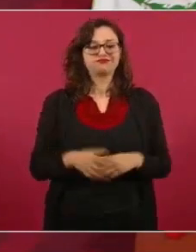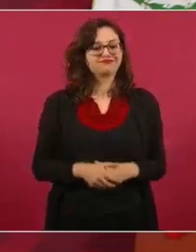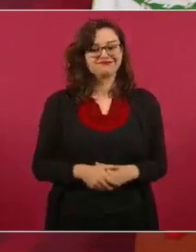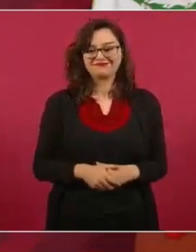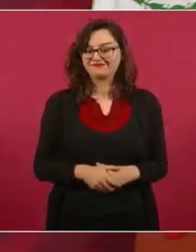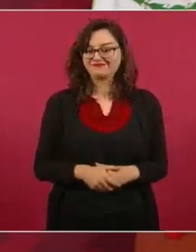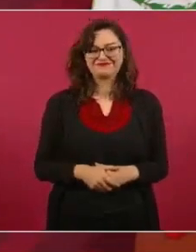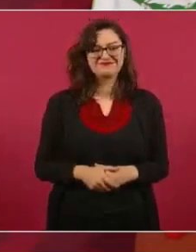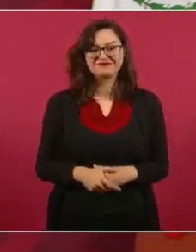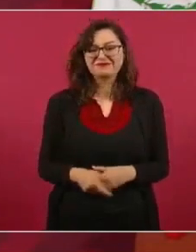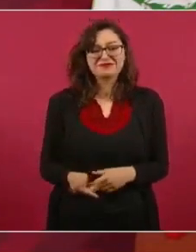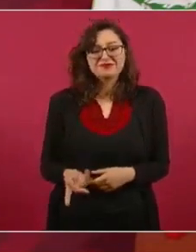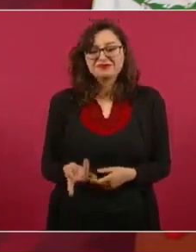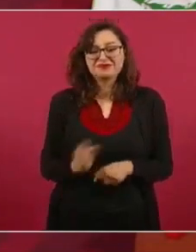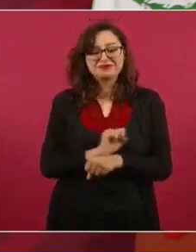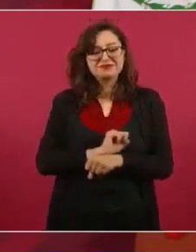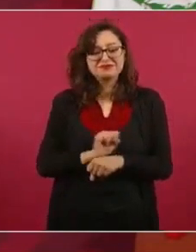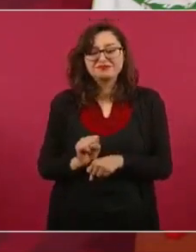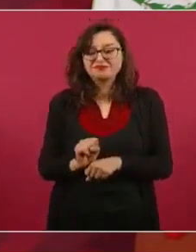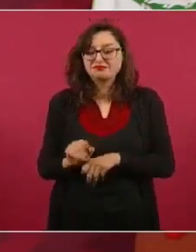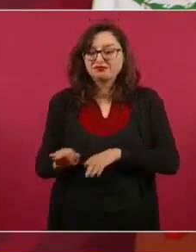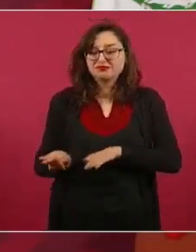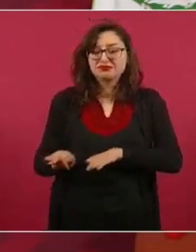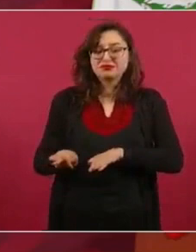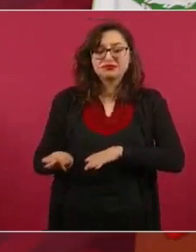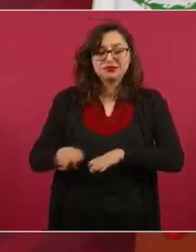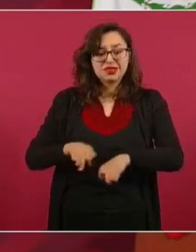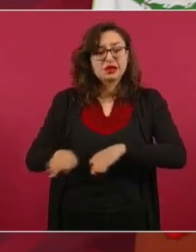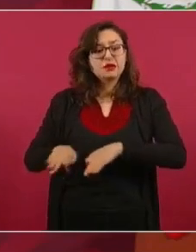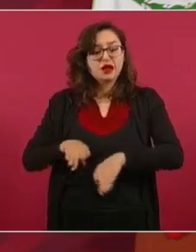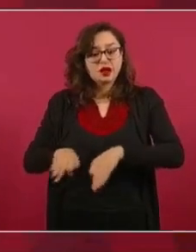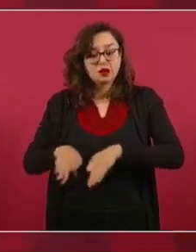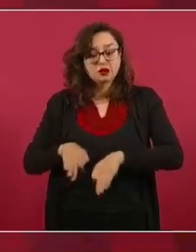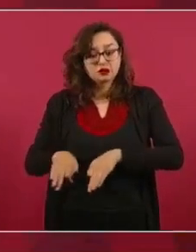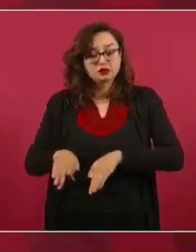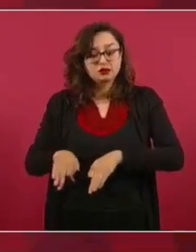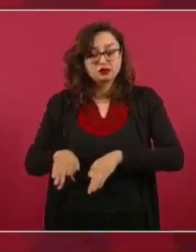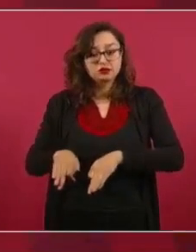Es un oficio, pero es un oficio.